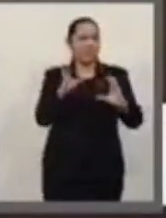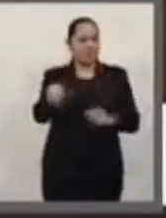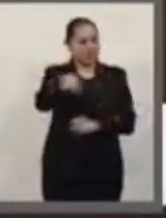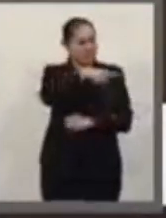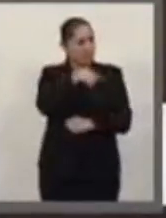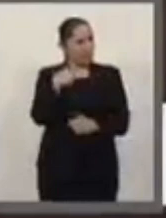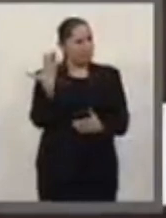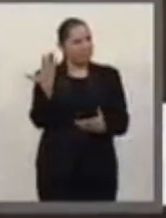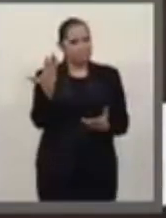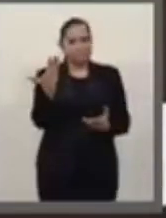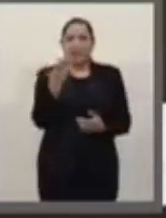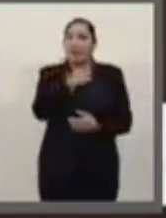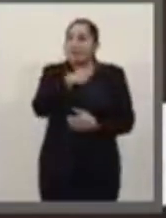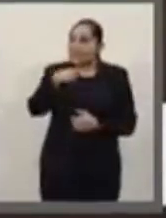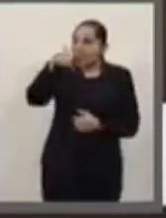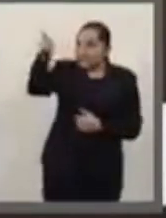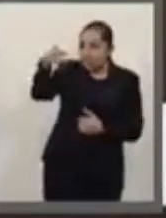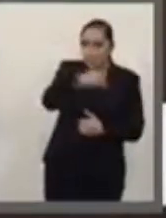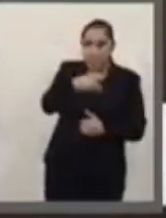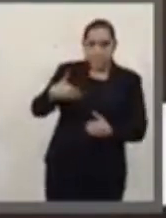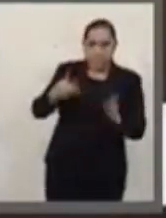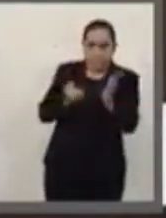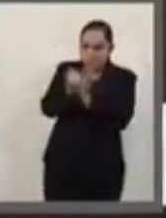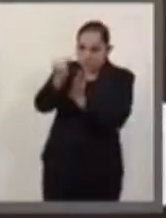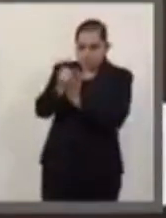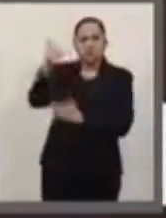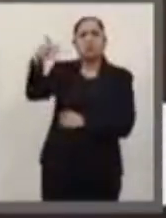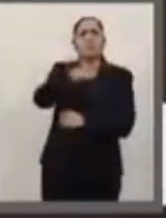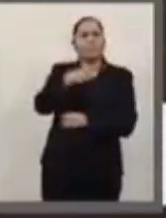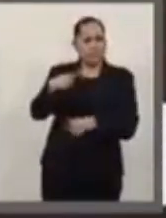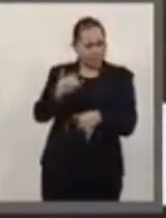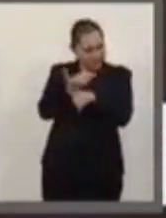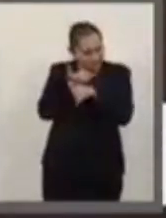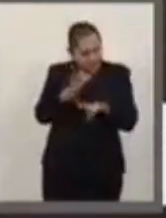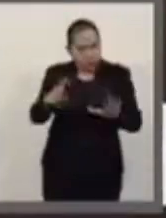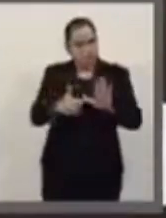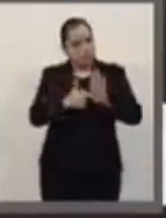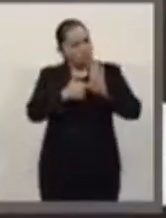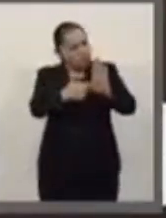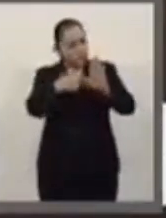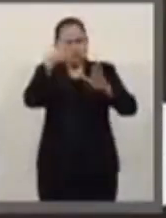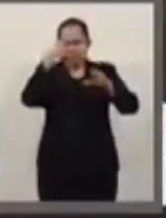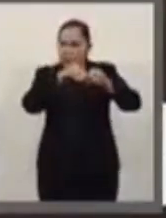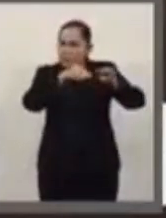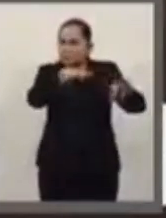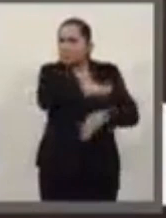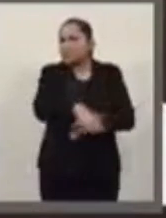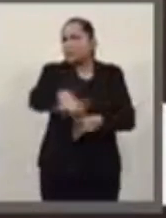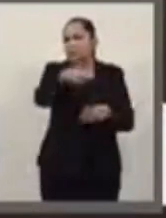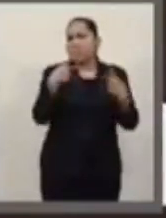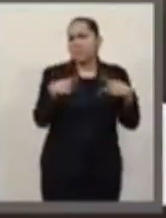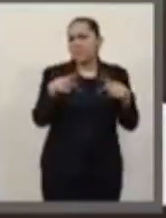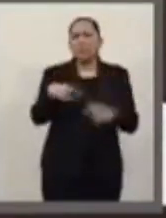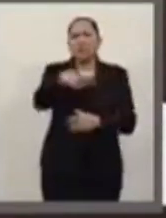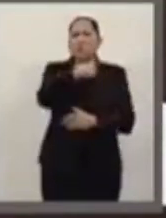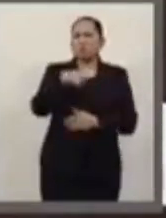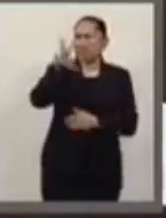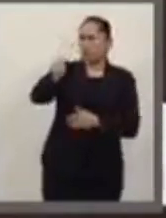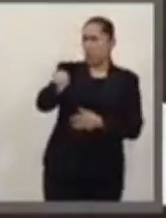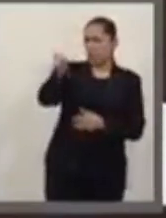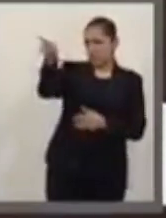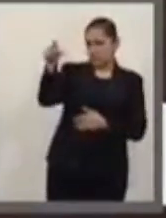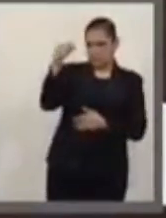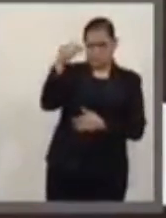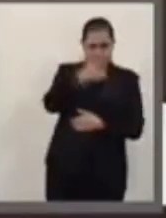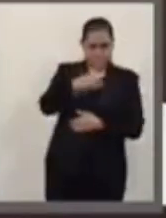rendir cuentas. No estamos oponiéndonos a la tarea del presidente, celebramos la manera definitiva,